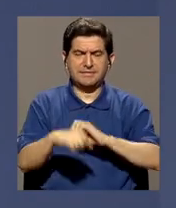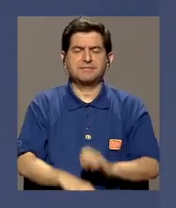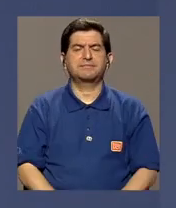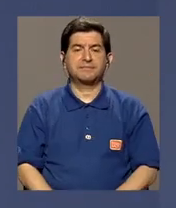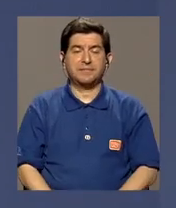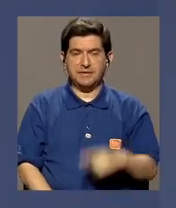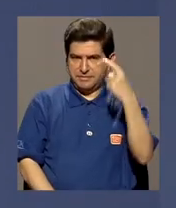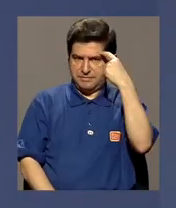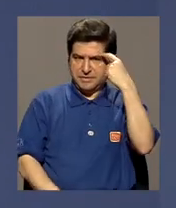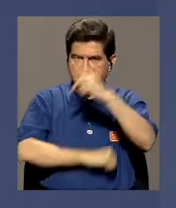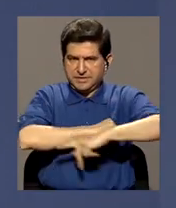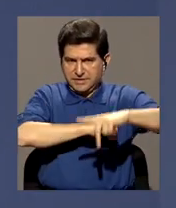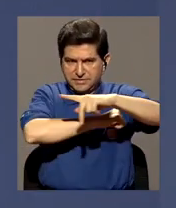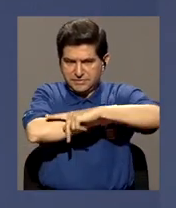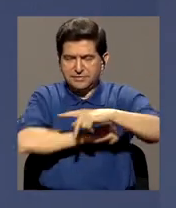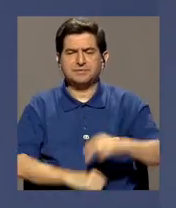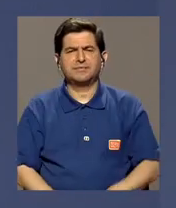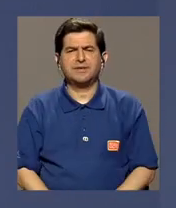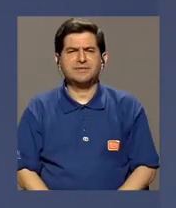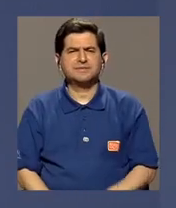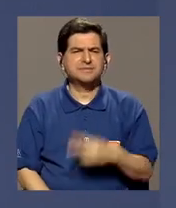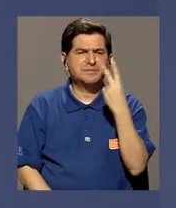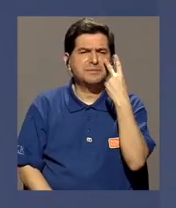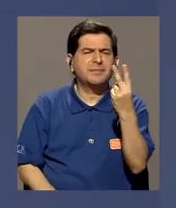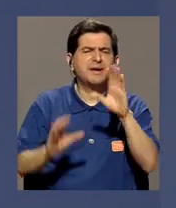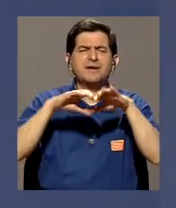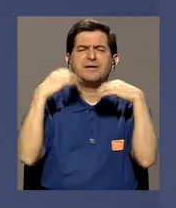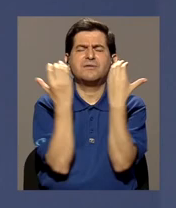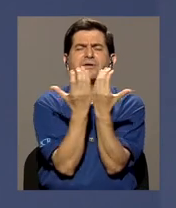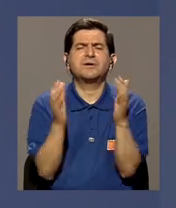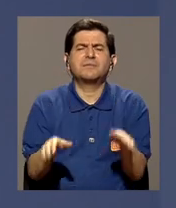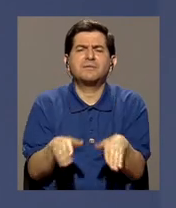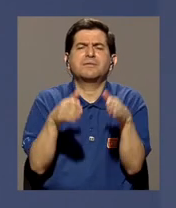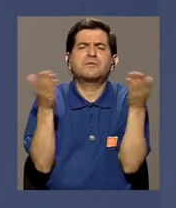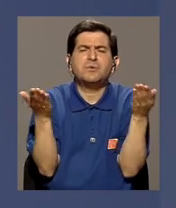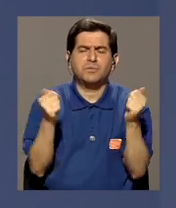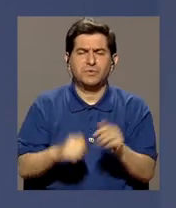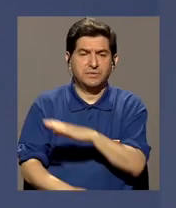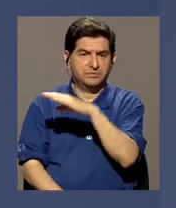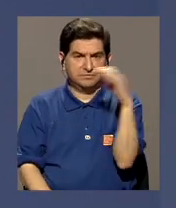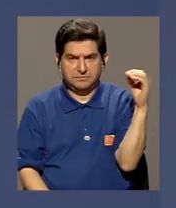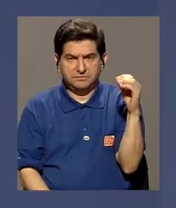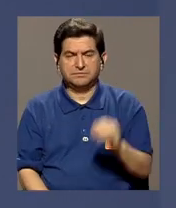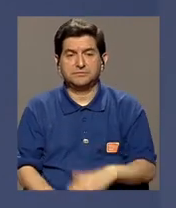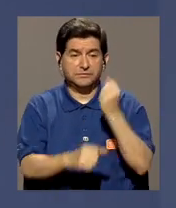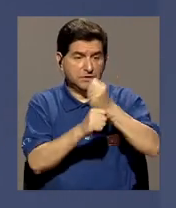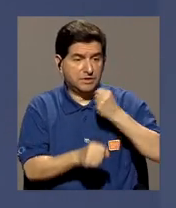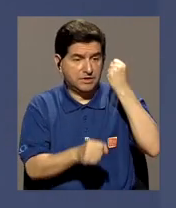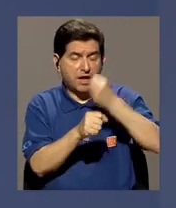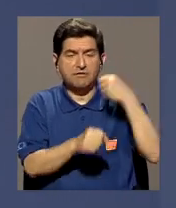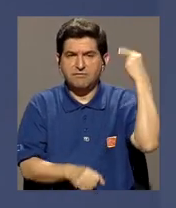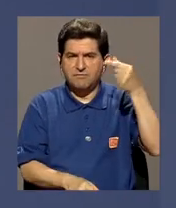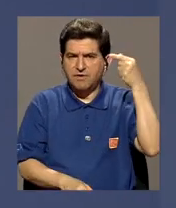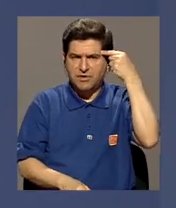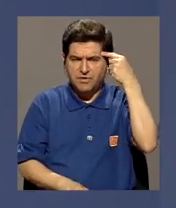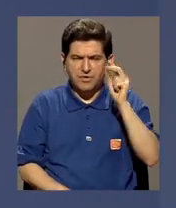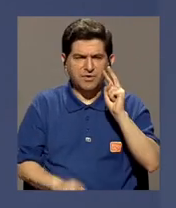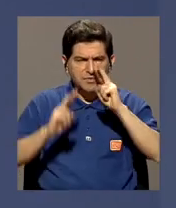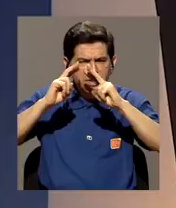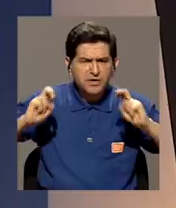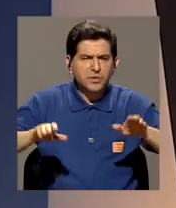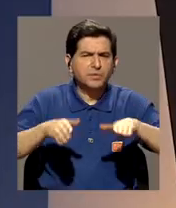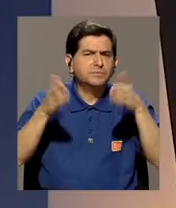nivel nacional como lo ve la cámara y también cómo ve el trabajo que está haciendo el estado en ese